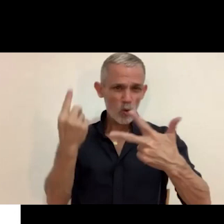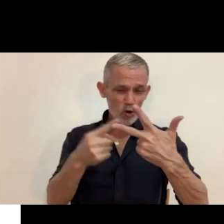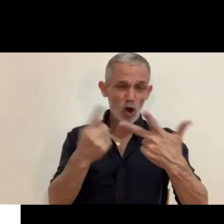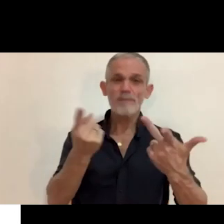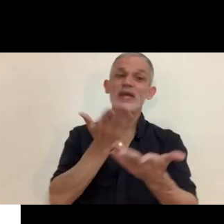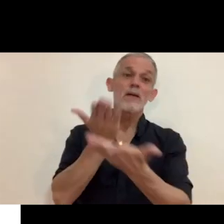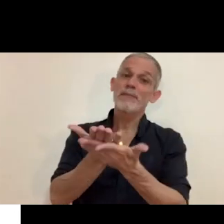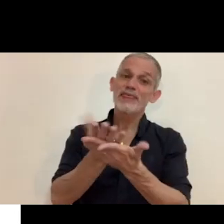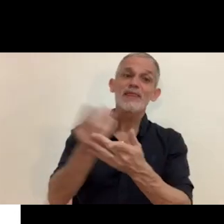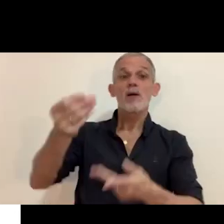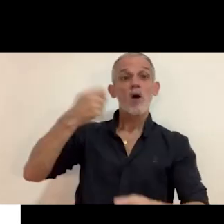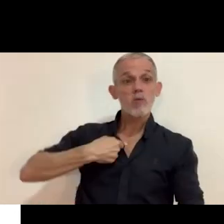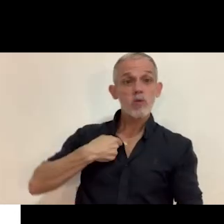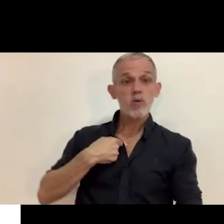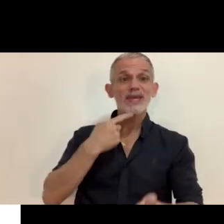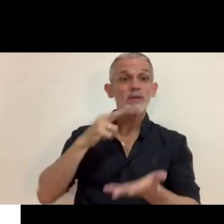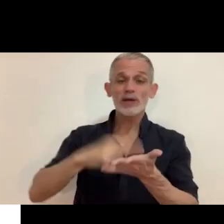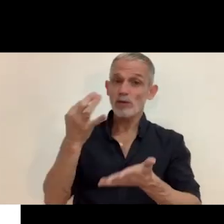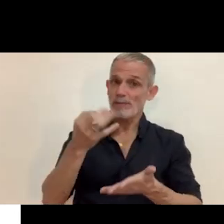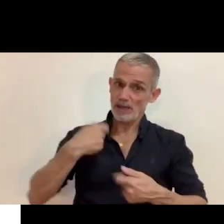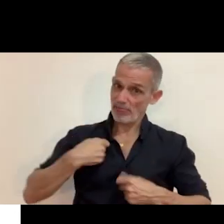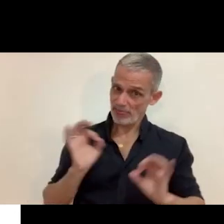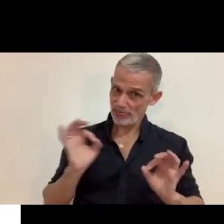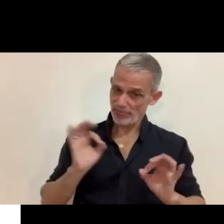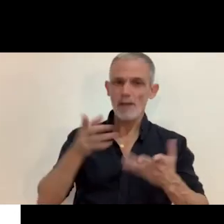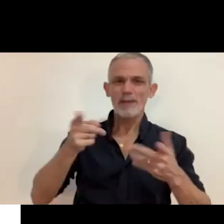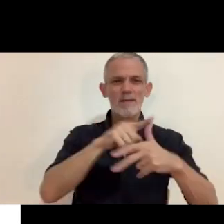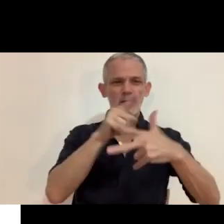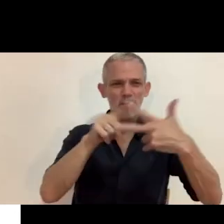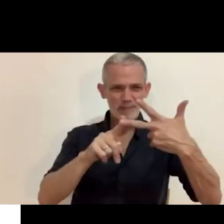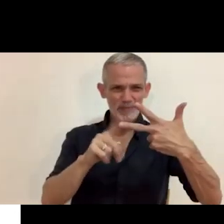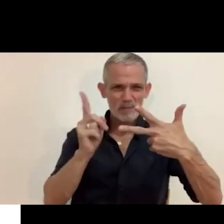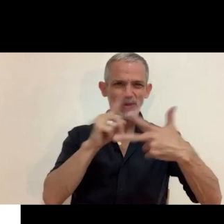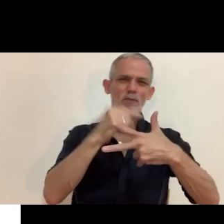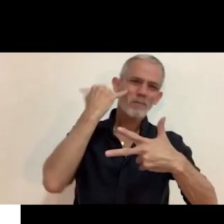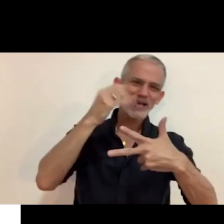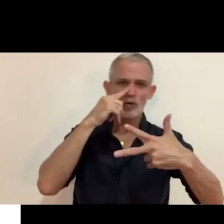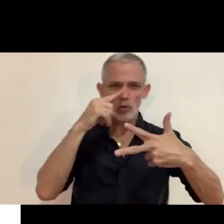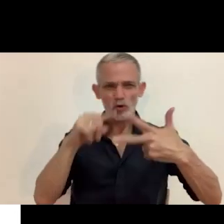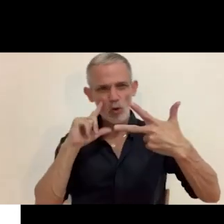solicitado devolución del impuesto especial para esos periodos, ¿sí?